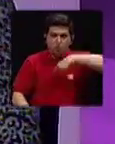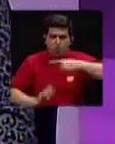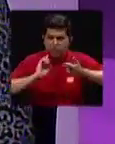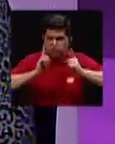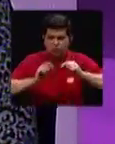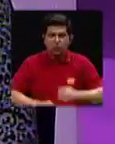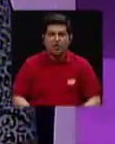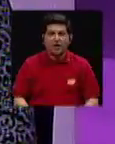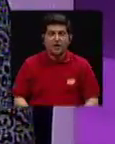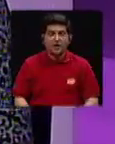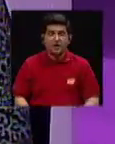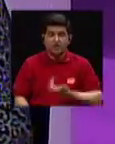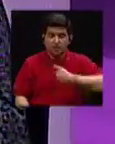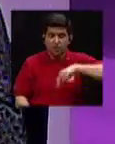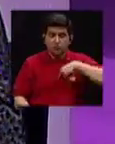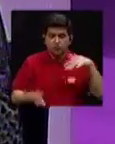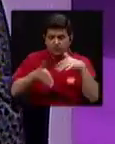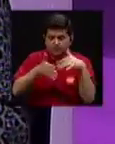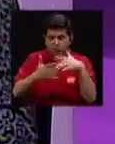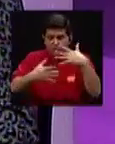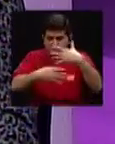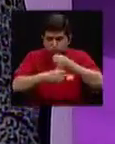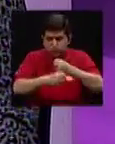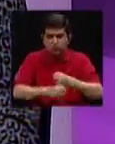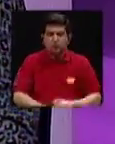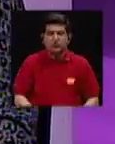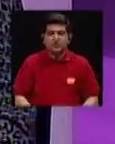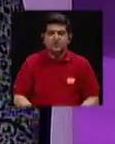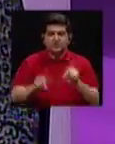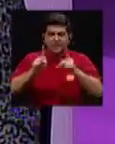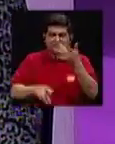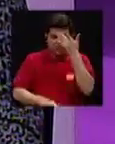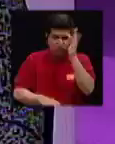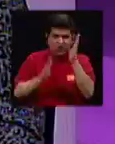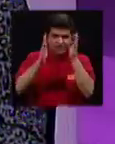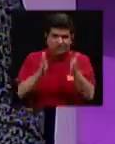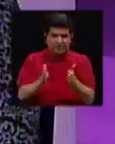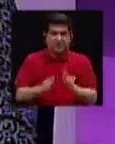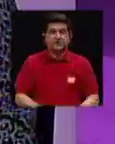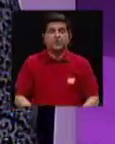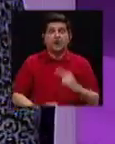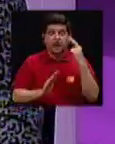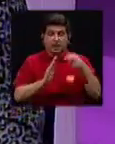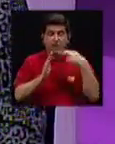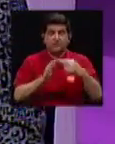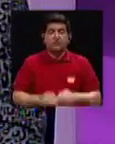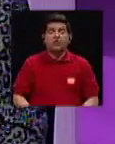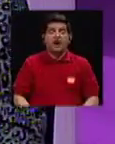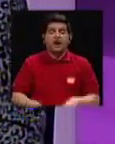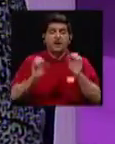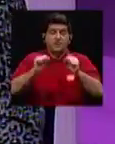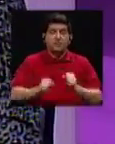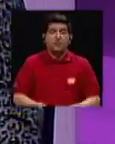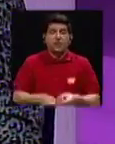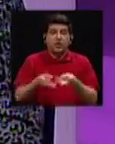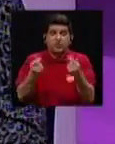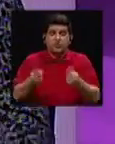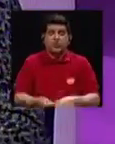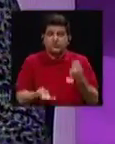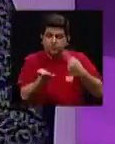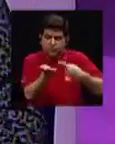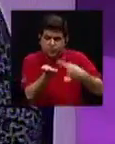Cuál es nuestro papel no como estudiosas digamos no como intelectuales no y nuestro papel es general